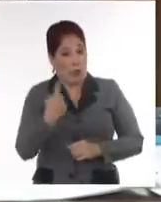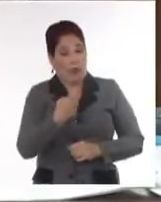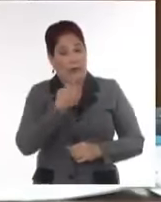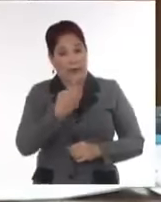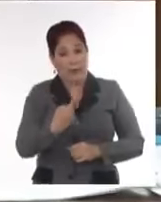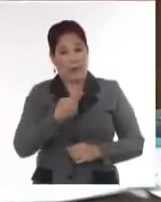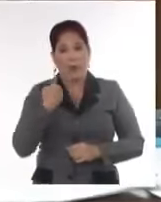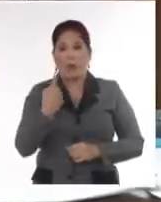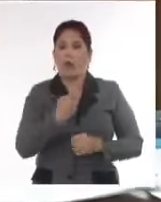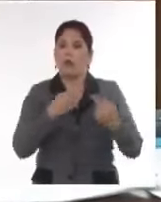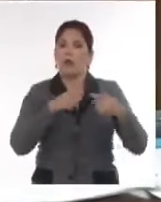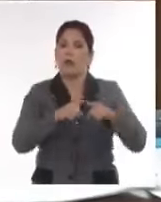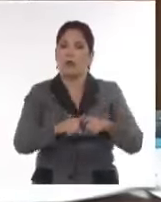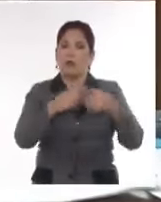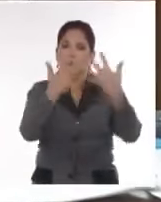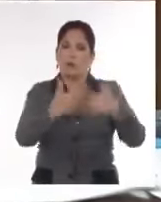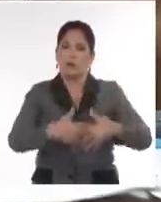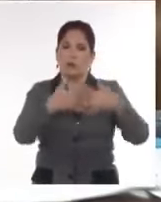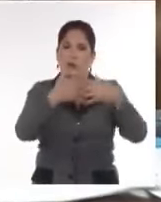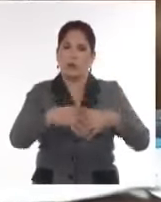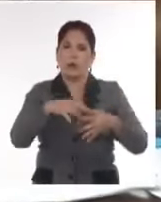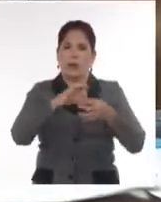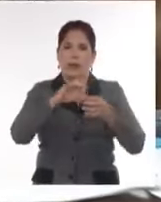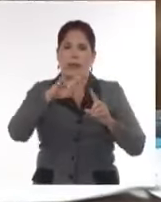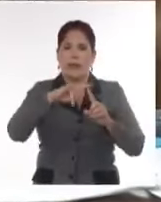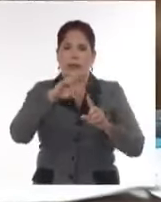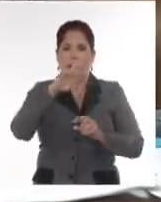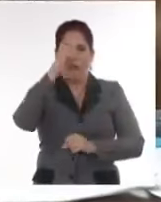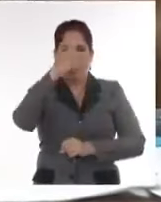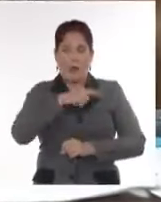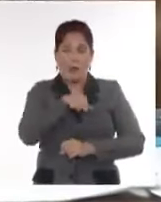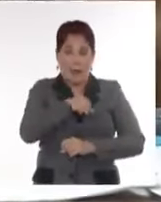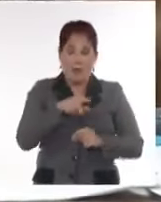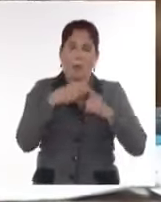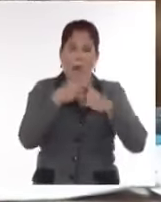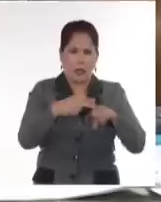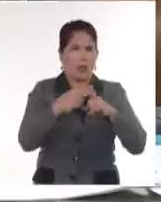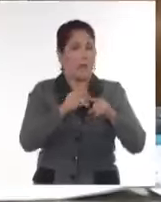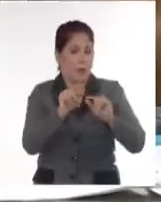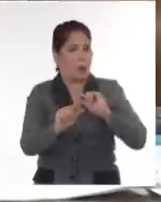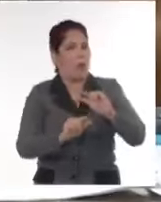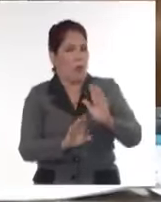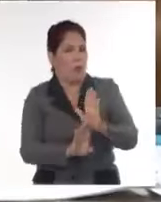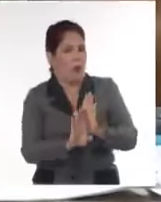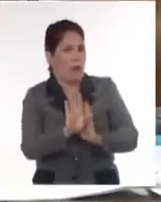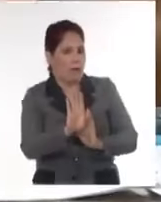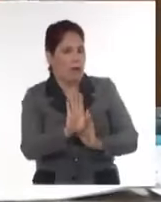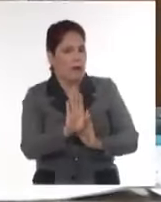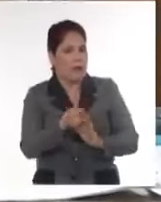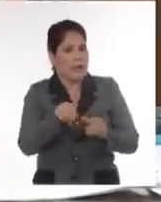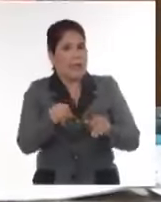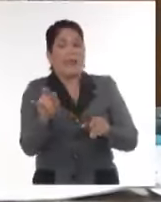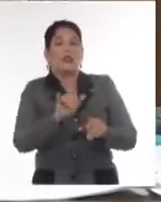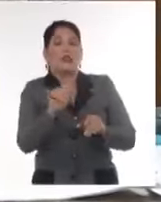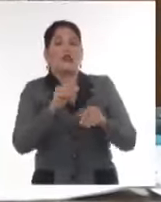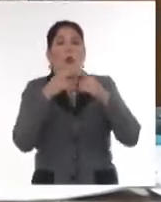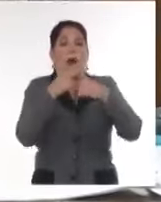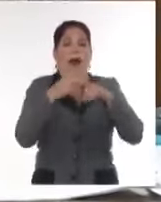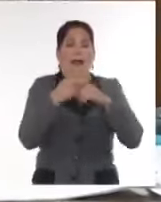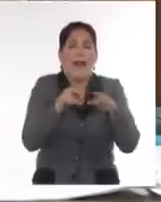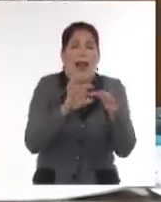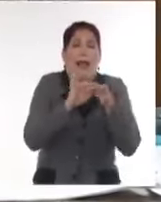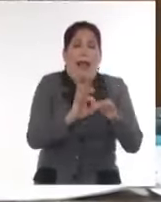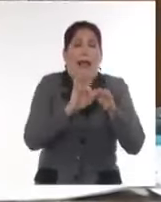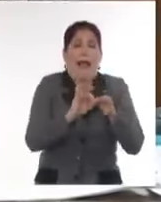Guiteras y vimos el avance que tiene el mantenimiento, un mantenimiento que aunque no se considera una reparación capital